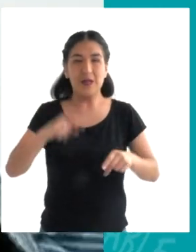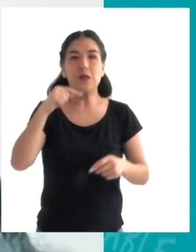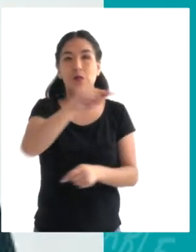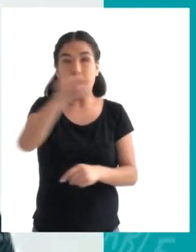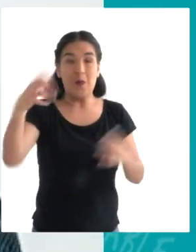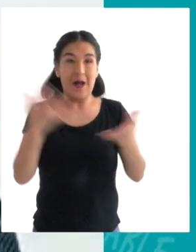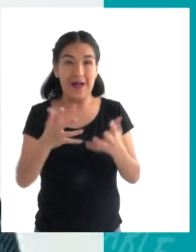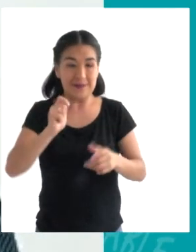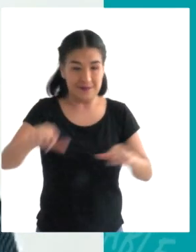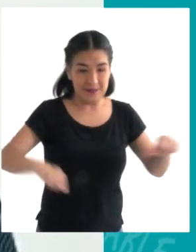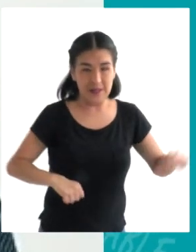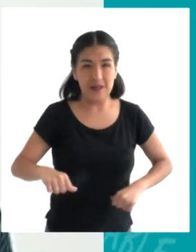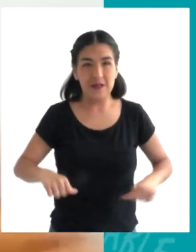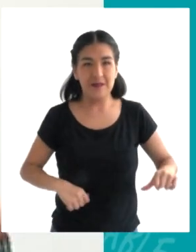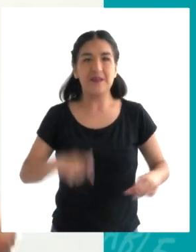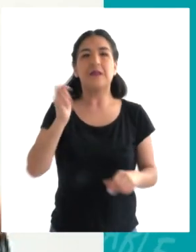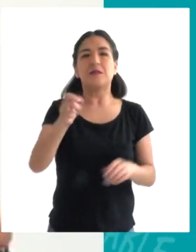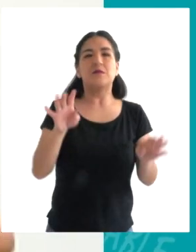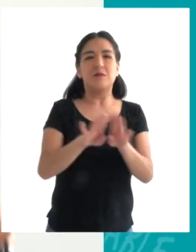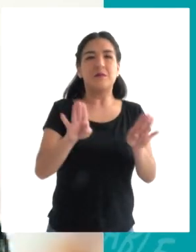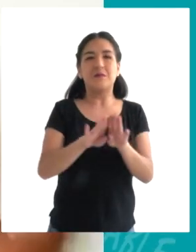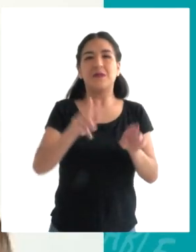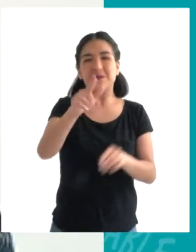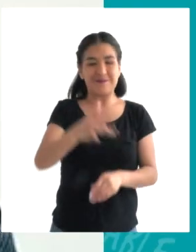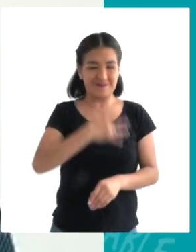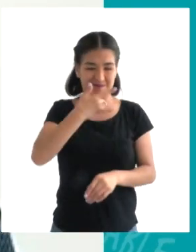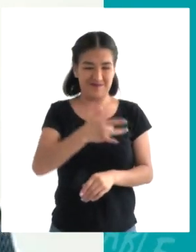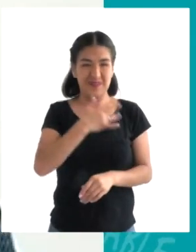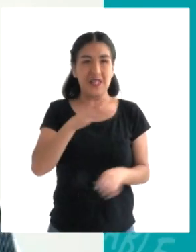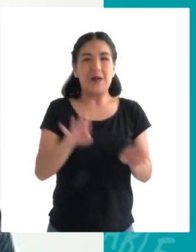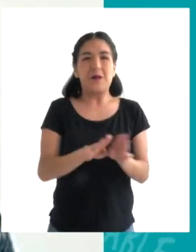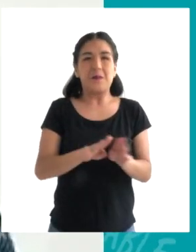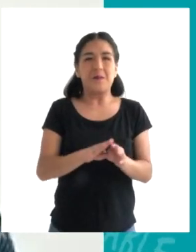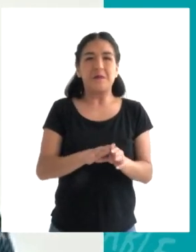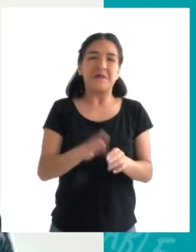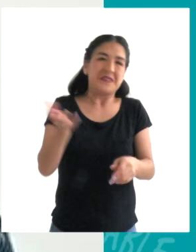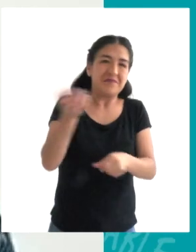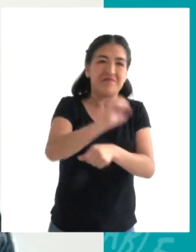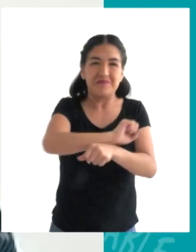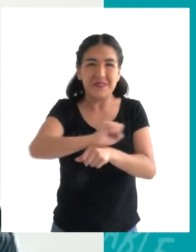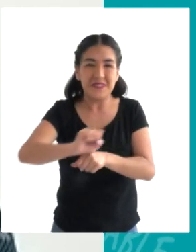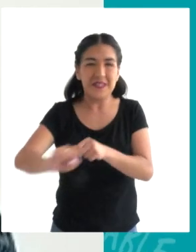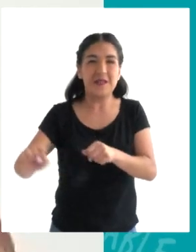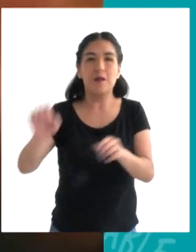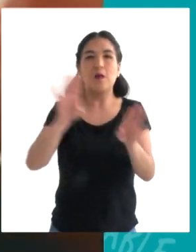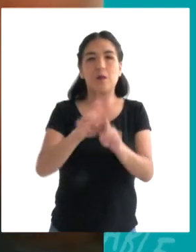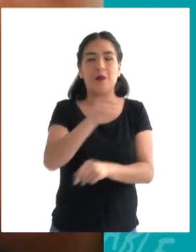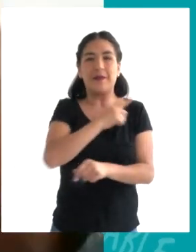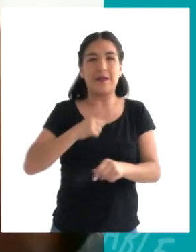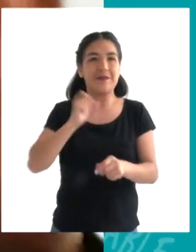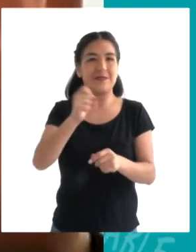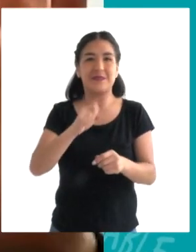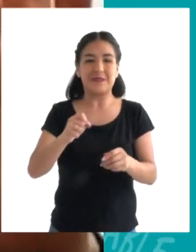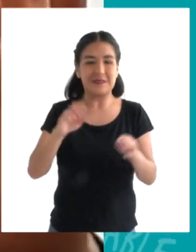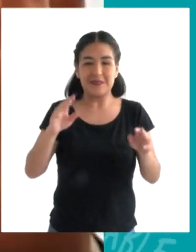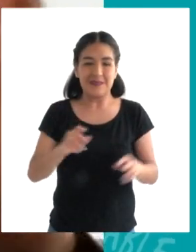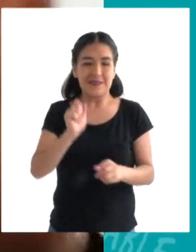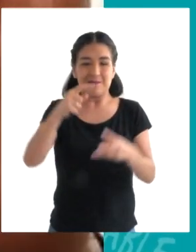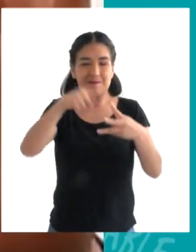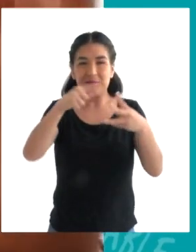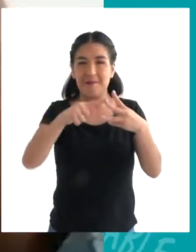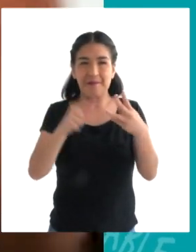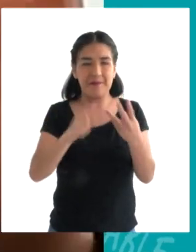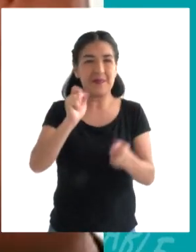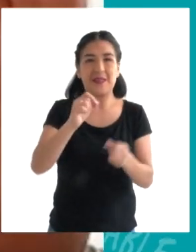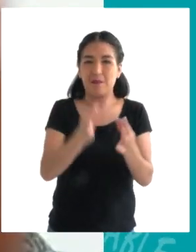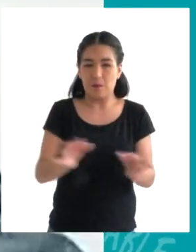una acción, lo que obviamente, aunque parezca algo muy, muy sencillo, siempre hay que pensar en tres verbos que son principales. El primero